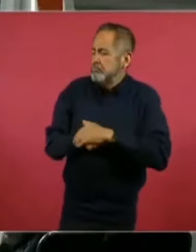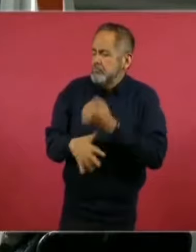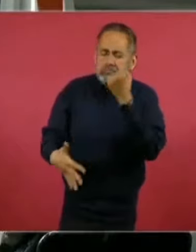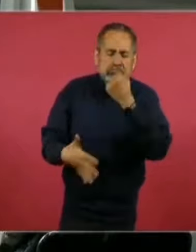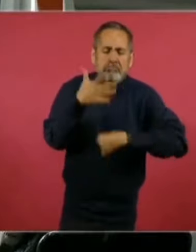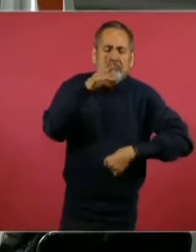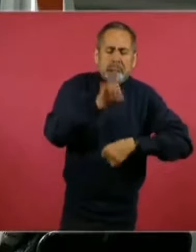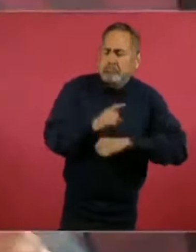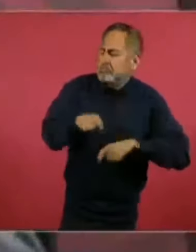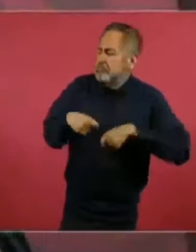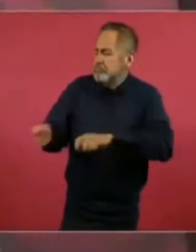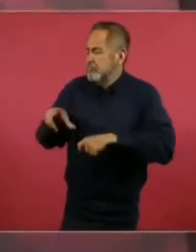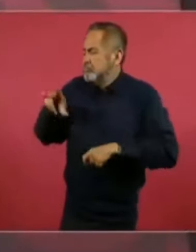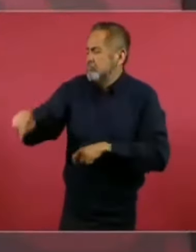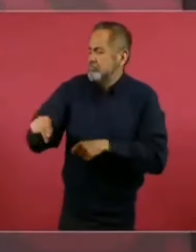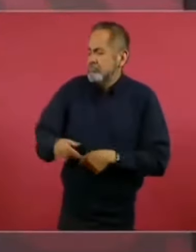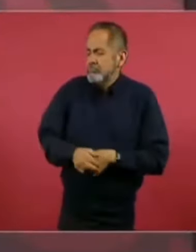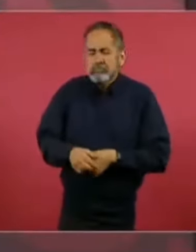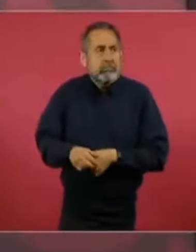hace un gobierno?